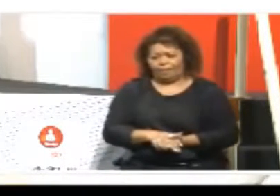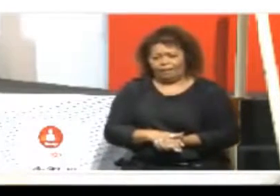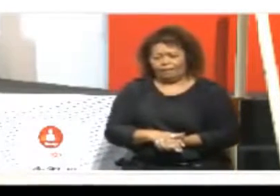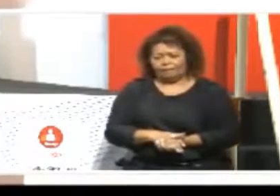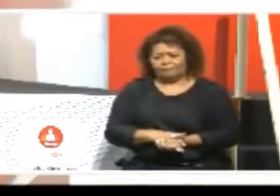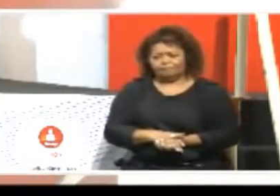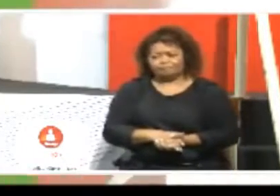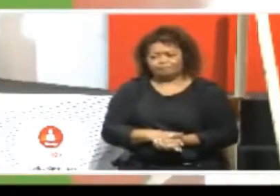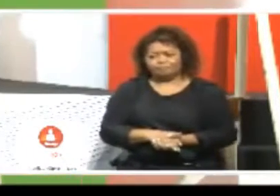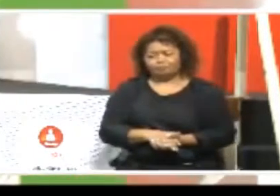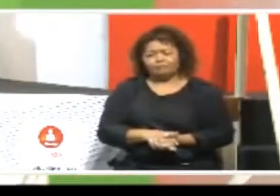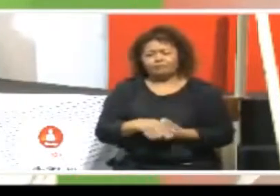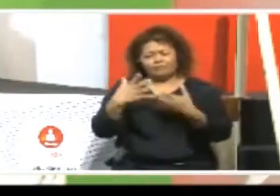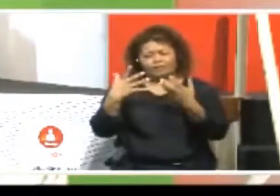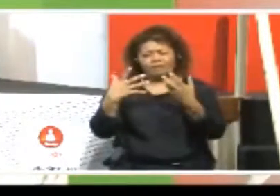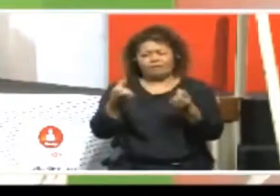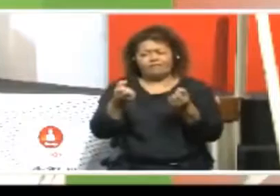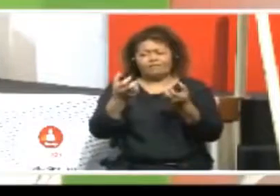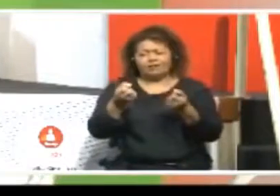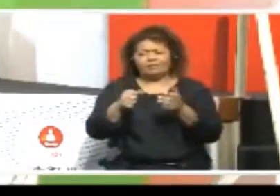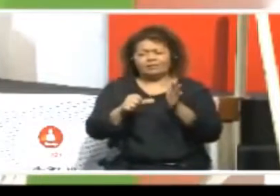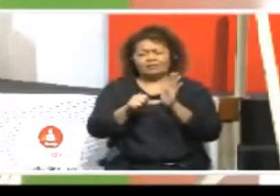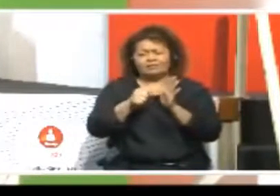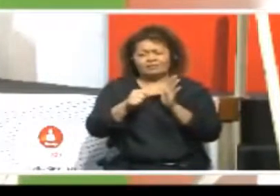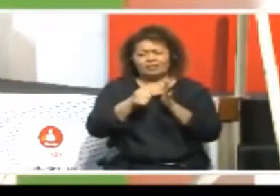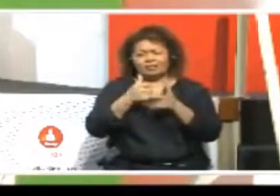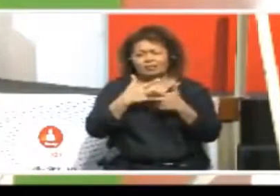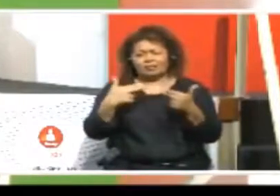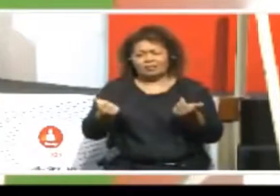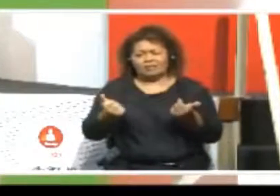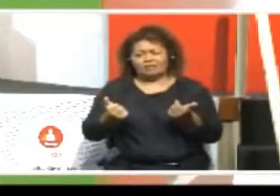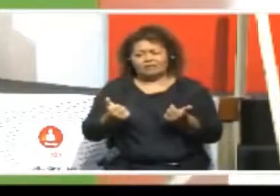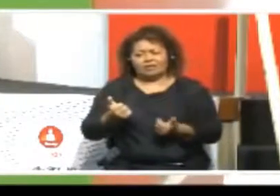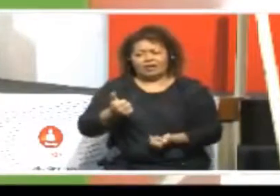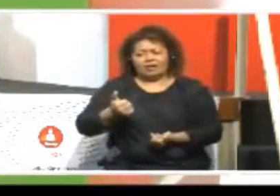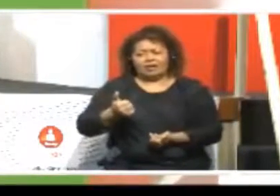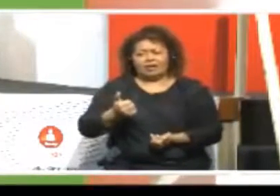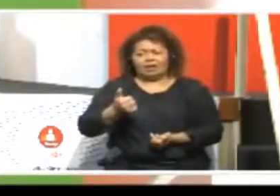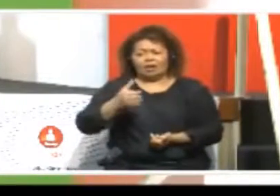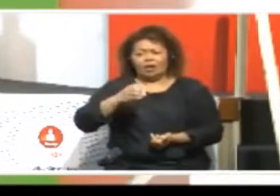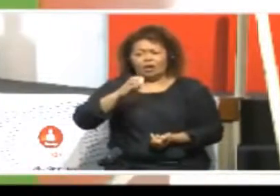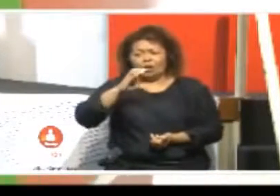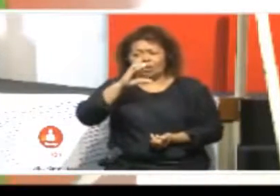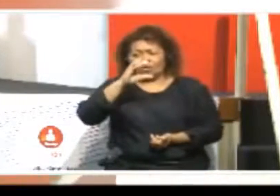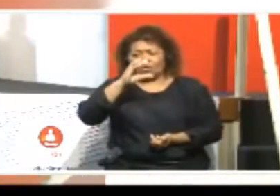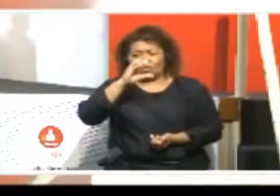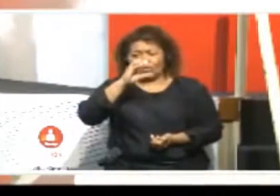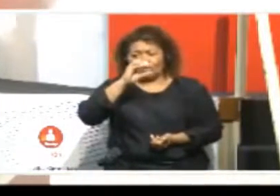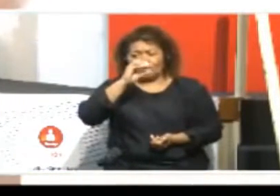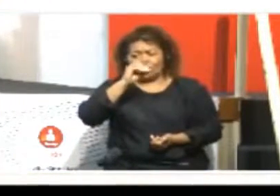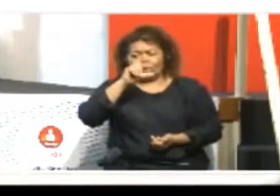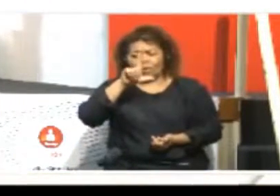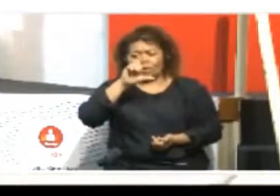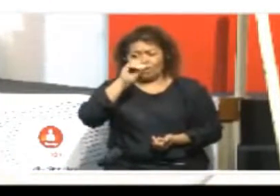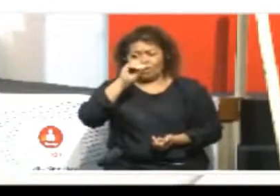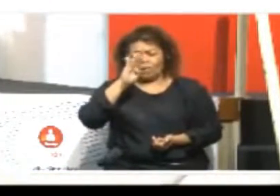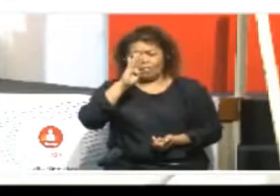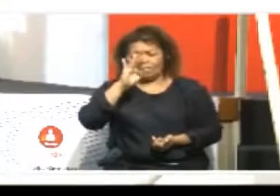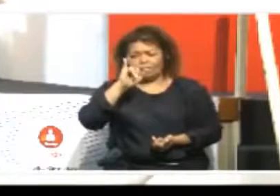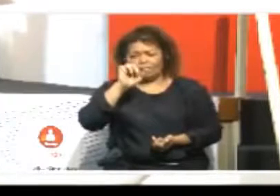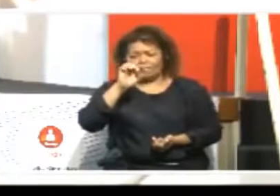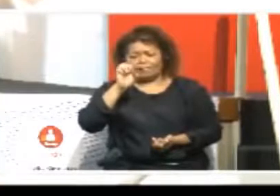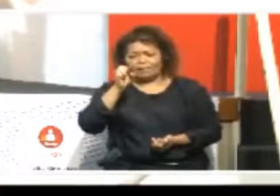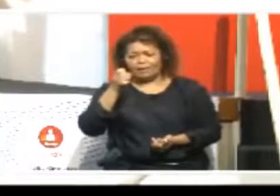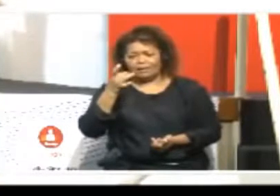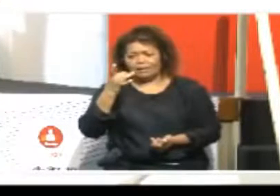Vamos a estudiar primero el caso de Colombia. Yo soy originaria de Colombia, fue el primer país que empecé a estudiar, pero no quería